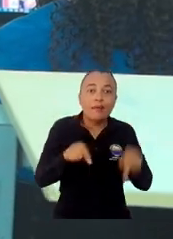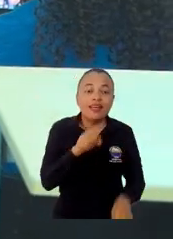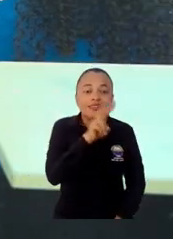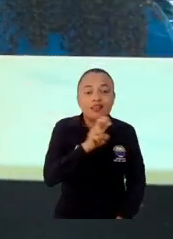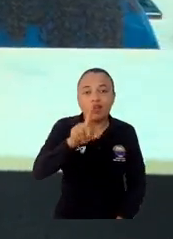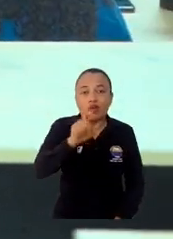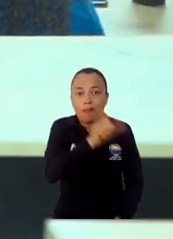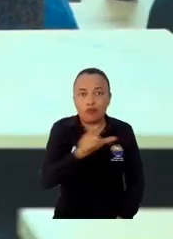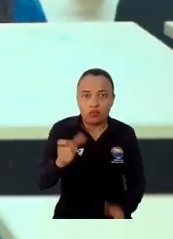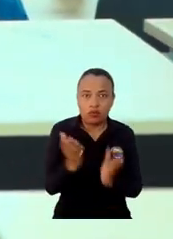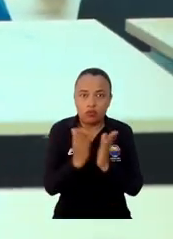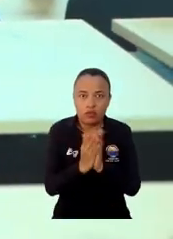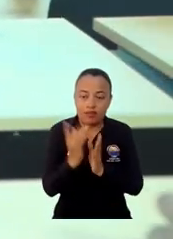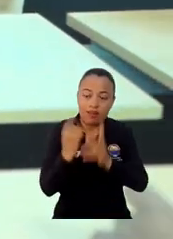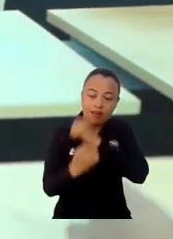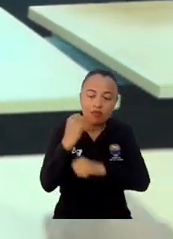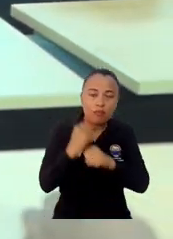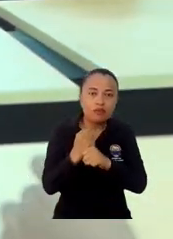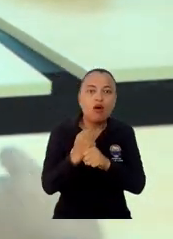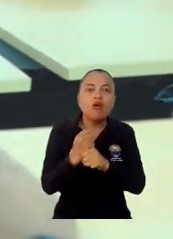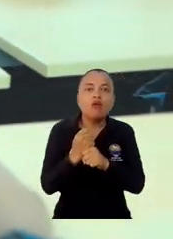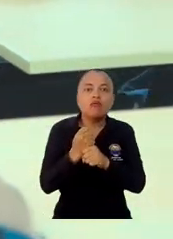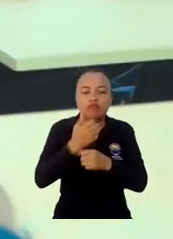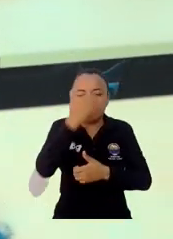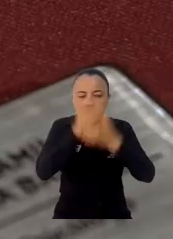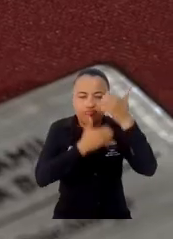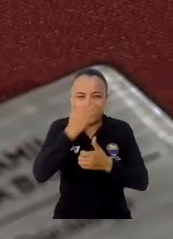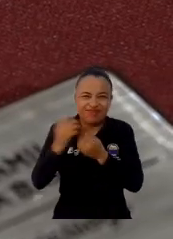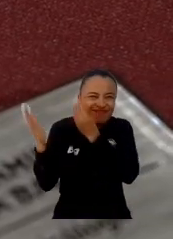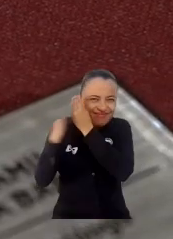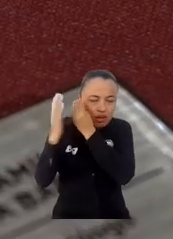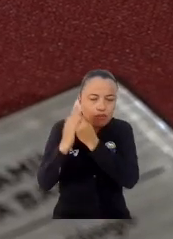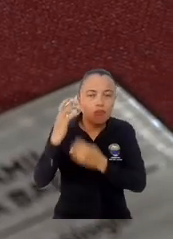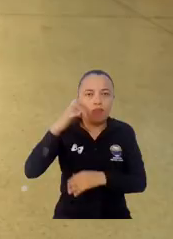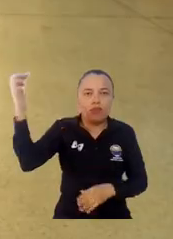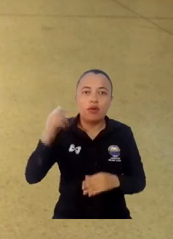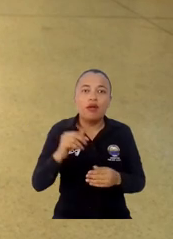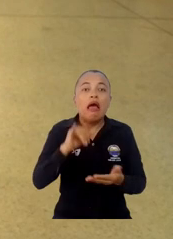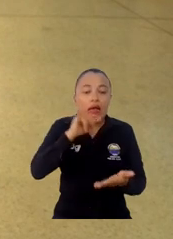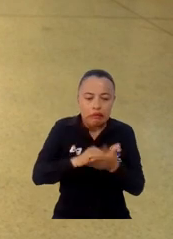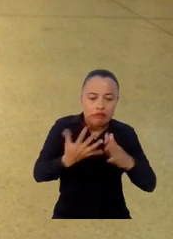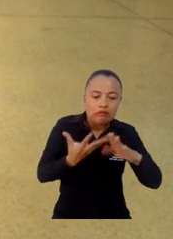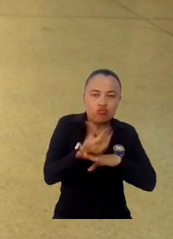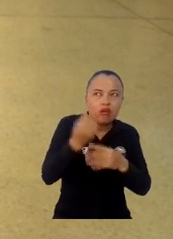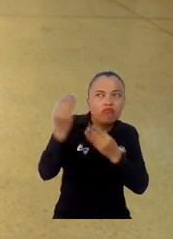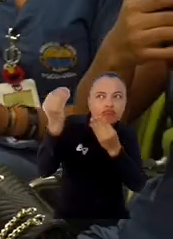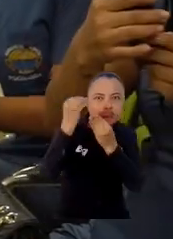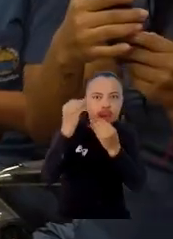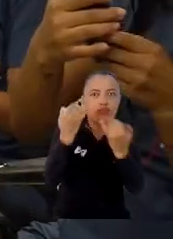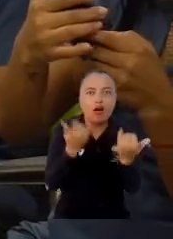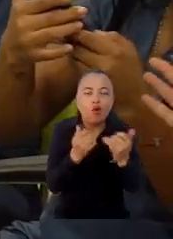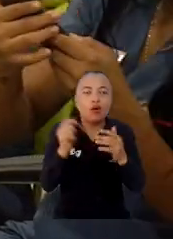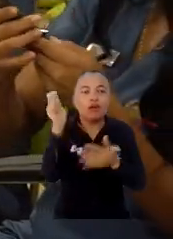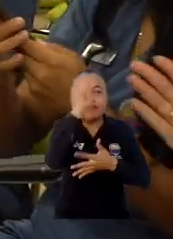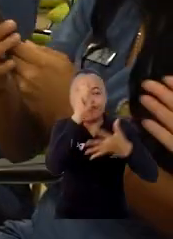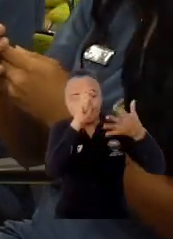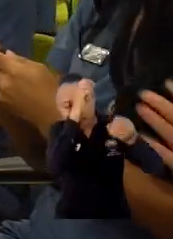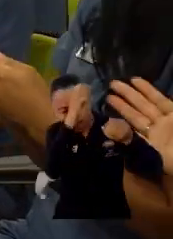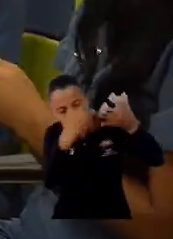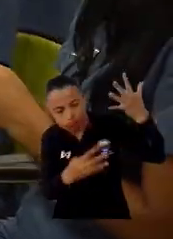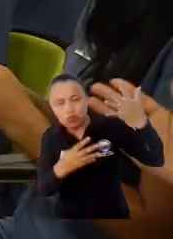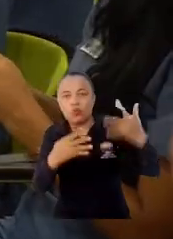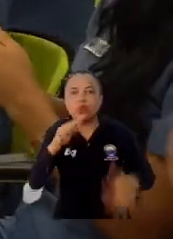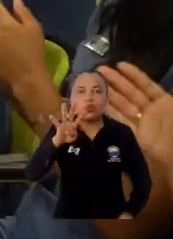esos 71 estudiantes que presentaron la prueba el año pasado. El resultado de su formación se ve pues en este ranking en el que hoy